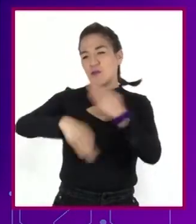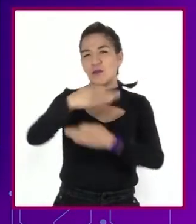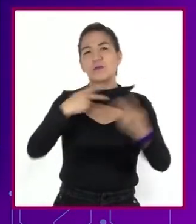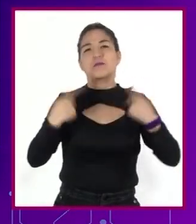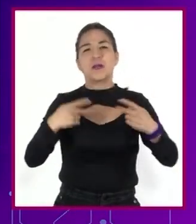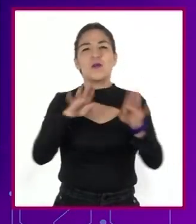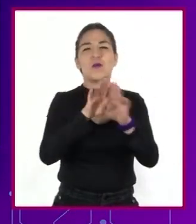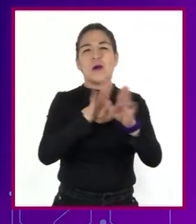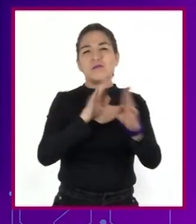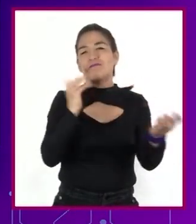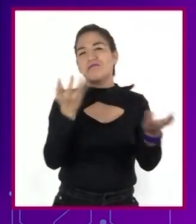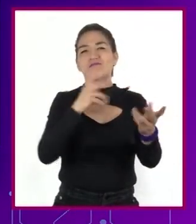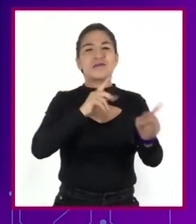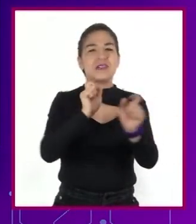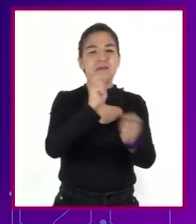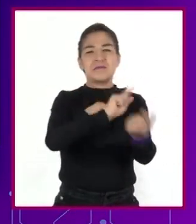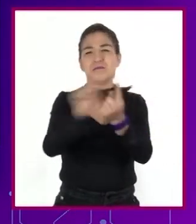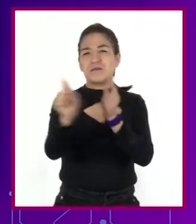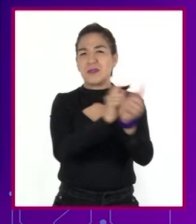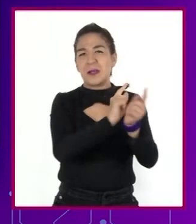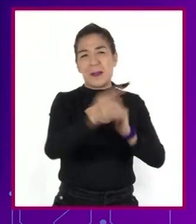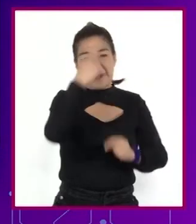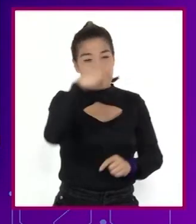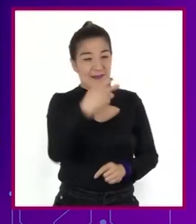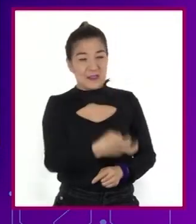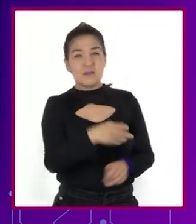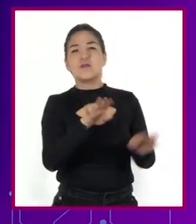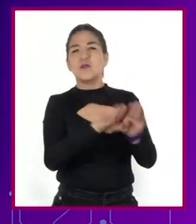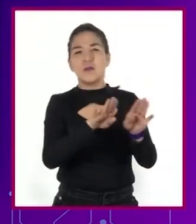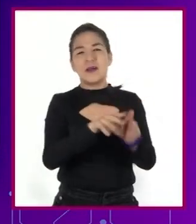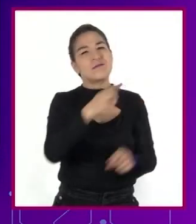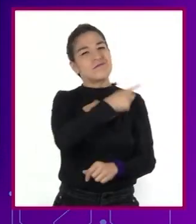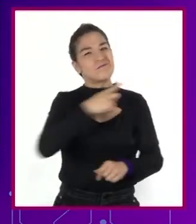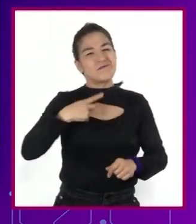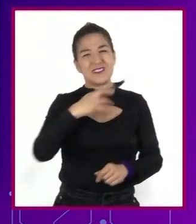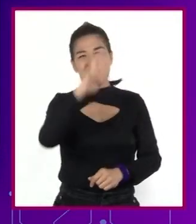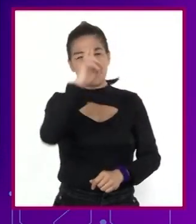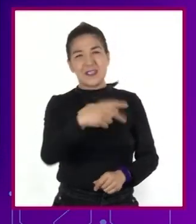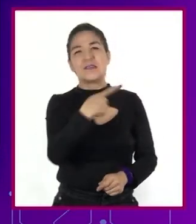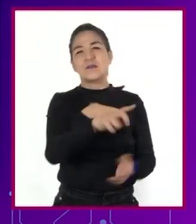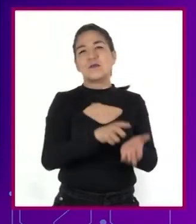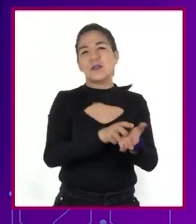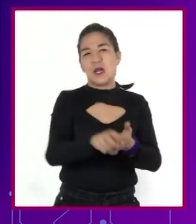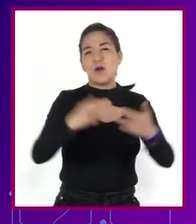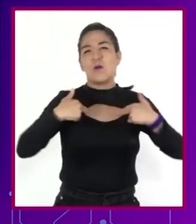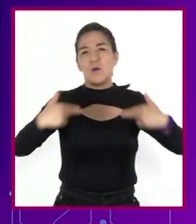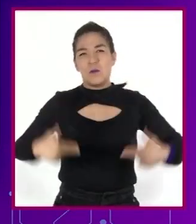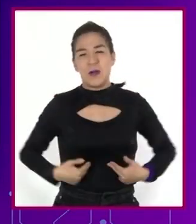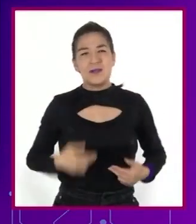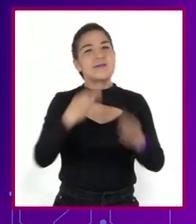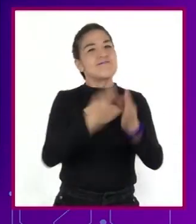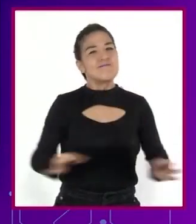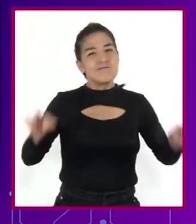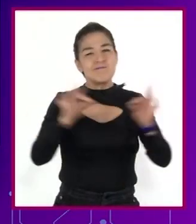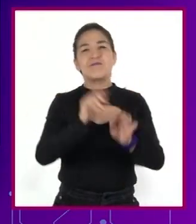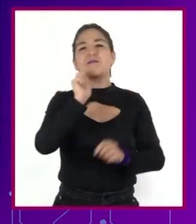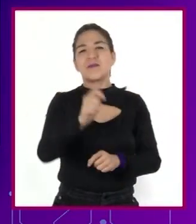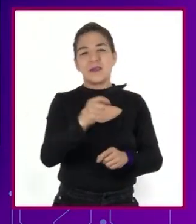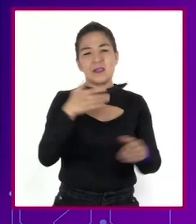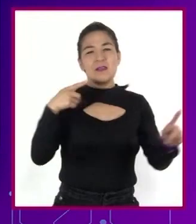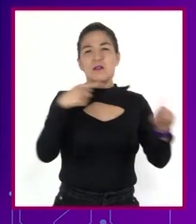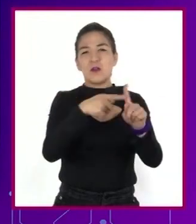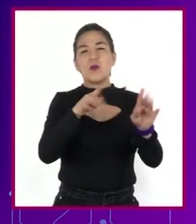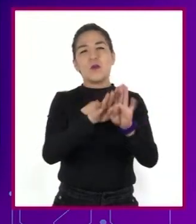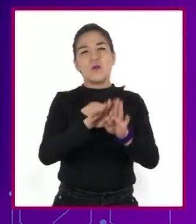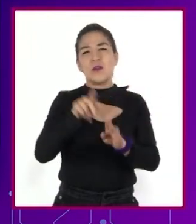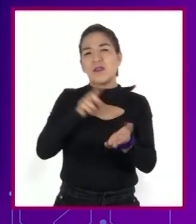demás. Estas relaciones deben estar marcadas por el respeto a la dignidad humana. Es importante tener presentes los